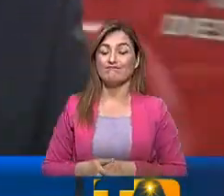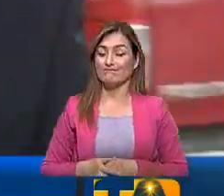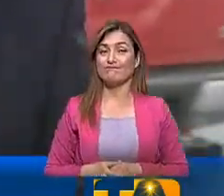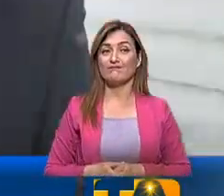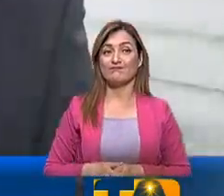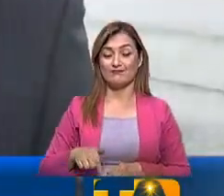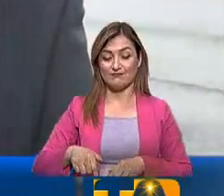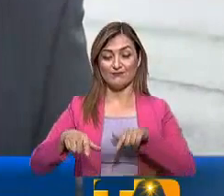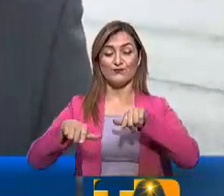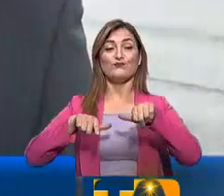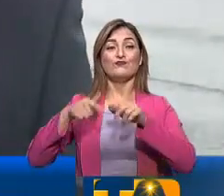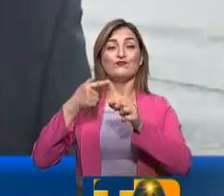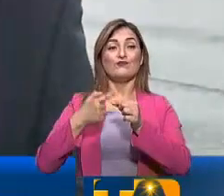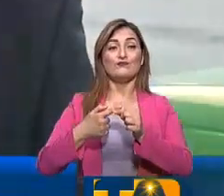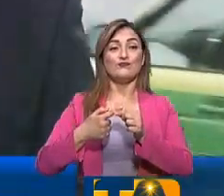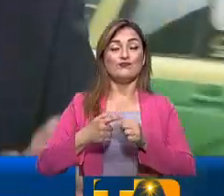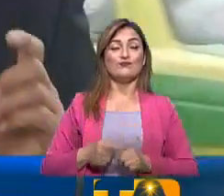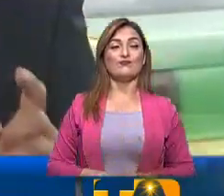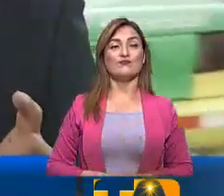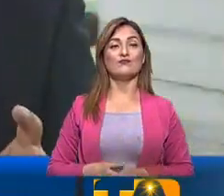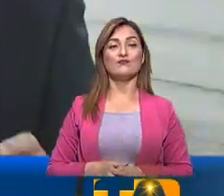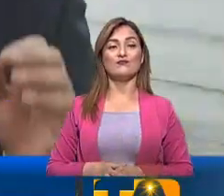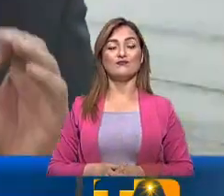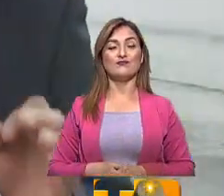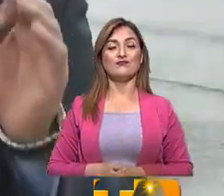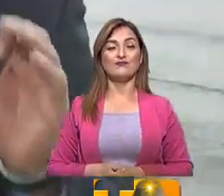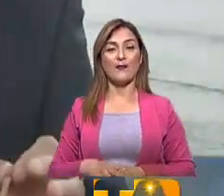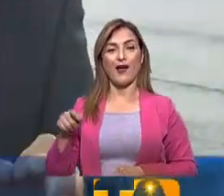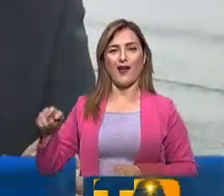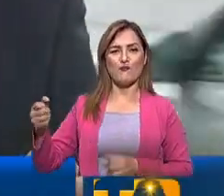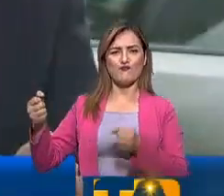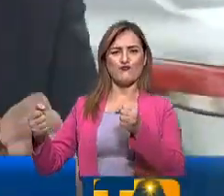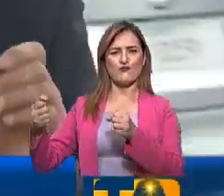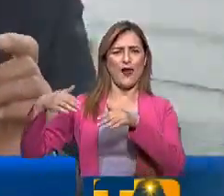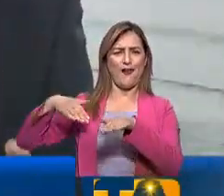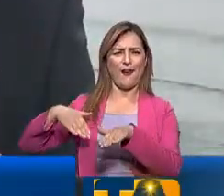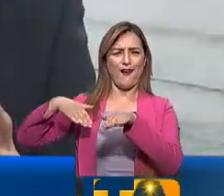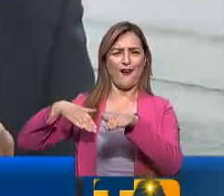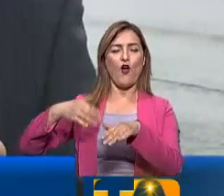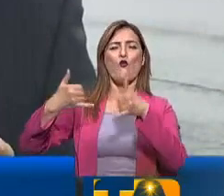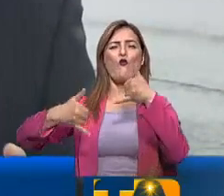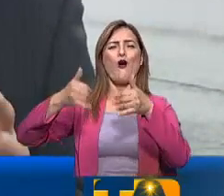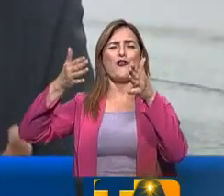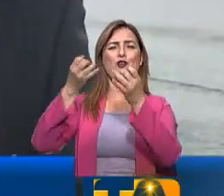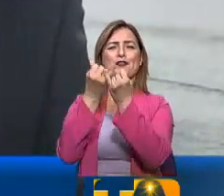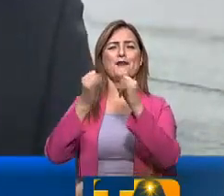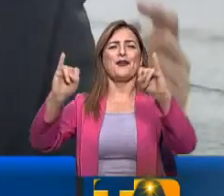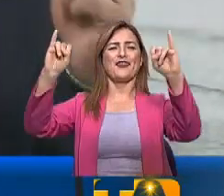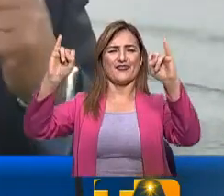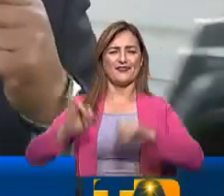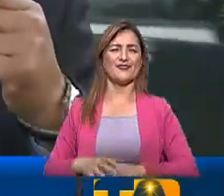este punto de la capital de la ciudad de Quito va a salir la gran caravana con los jugadores del Independiente del